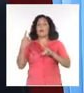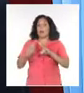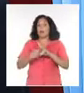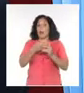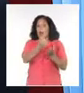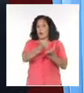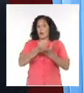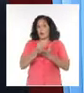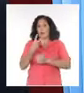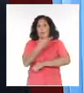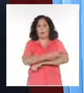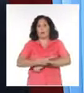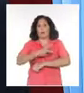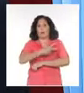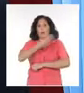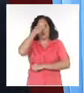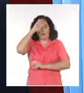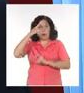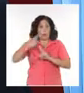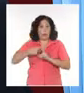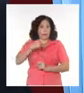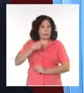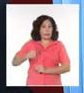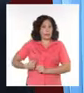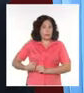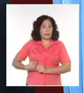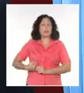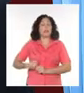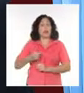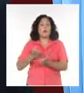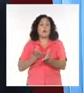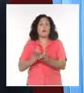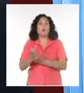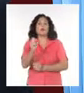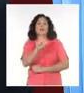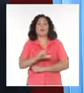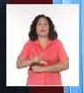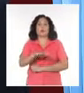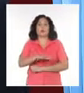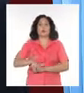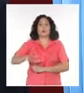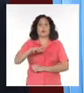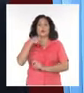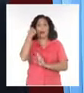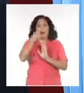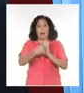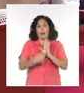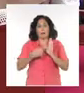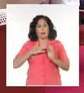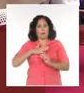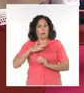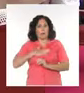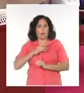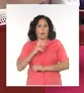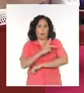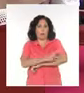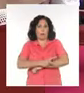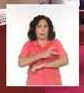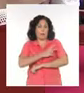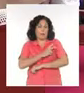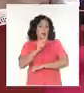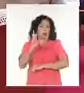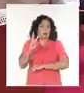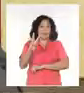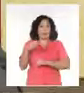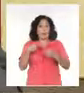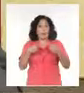y Cuba a explorar juntos un camino de socialista con características propias. El tercer pleno